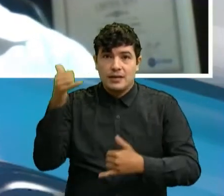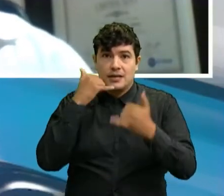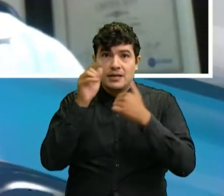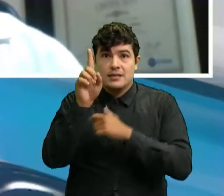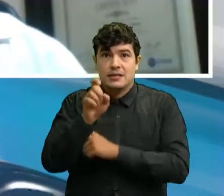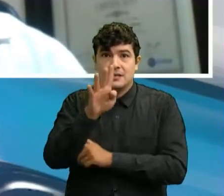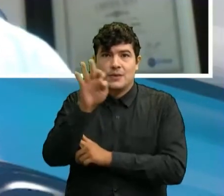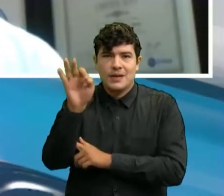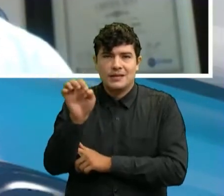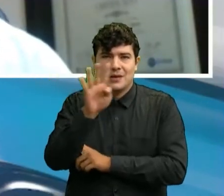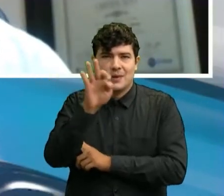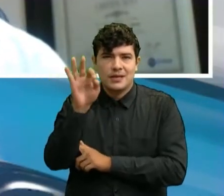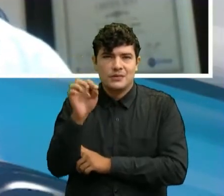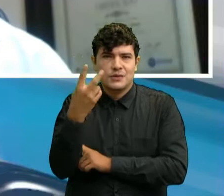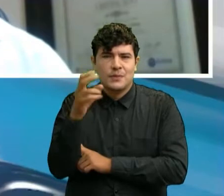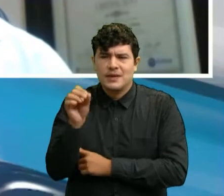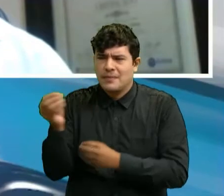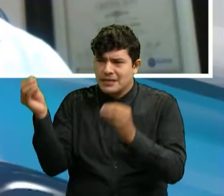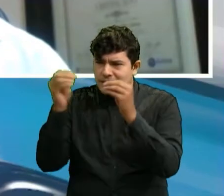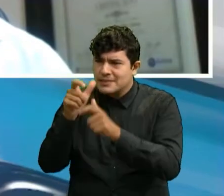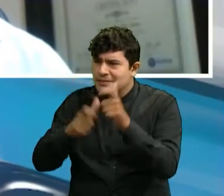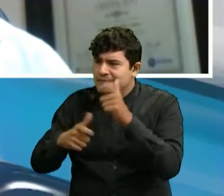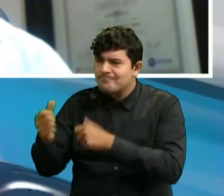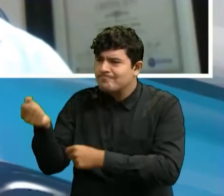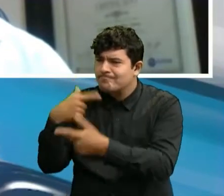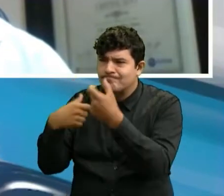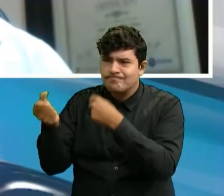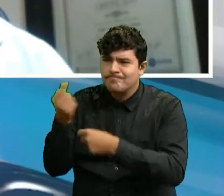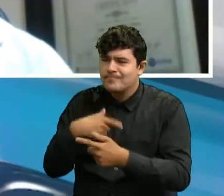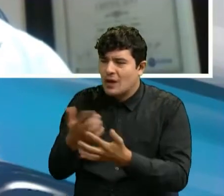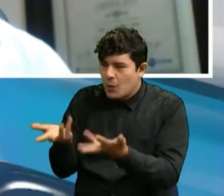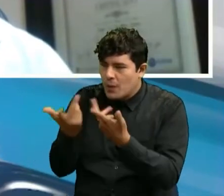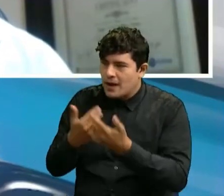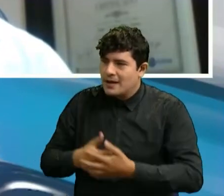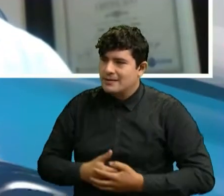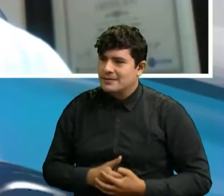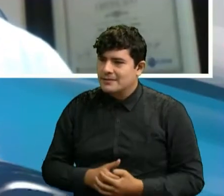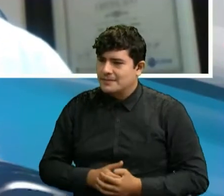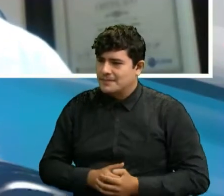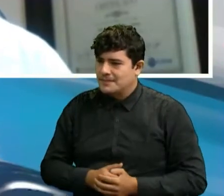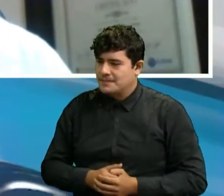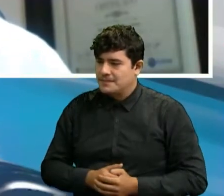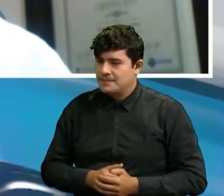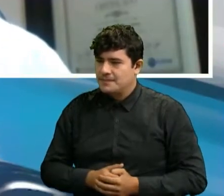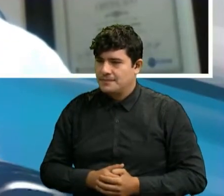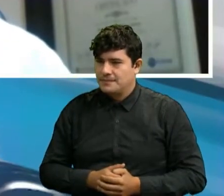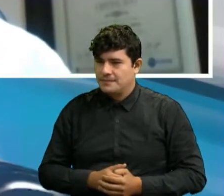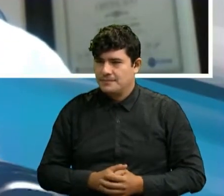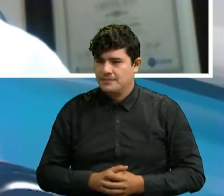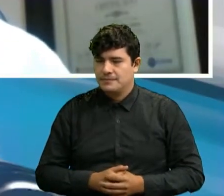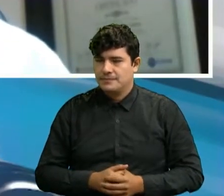648-4820 más televidentes. Muy buenas tardes. Cuéntenos cuál es el caso que nos quiere compartir en esta tarde.